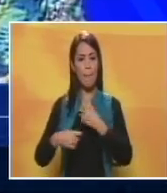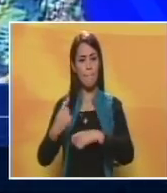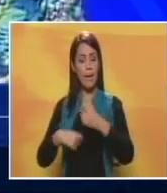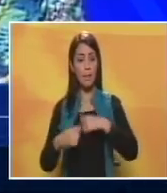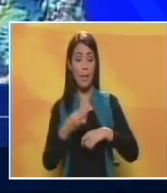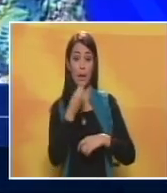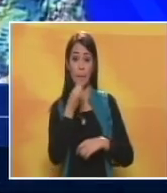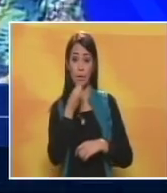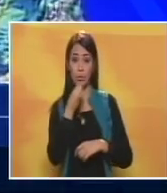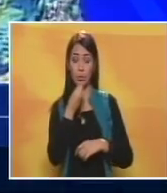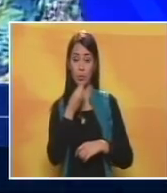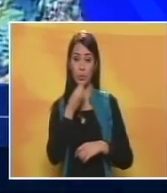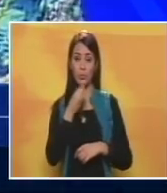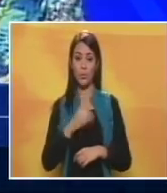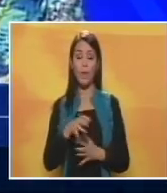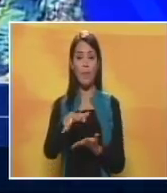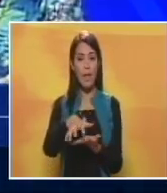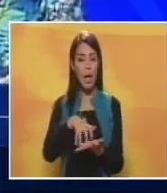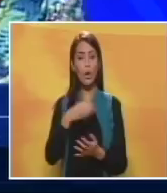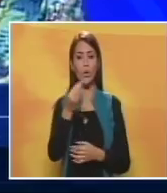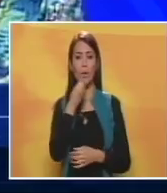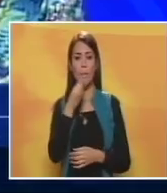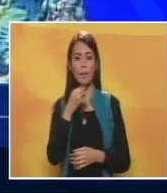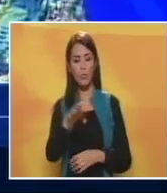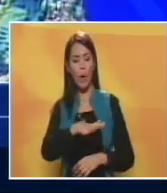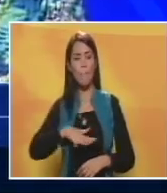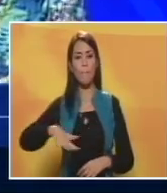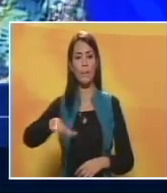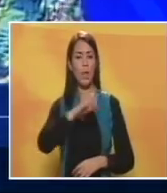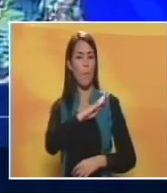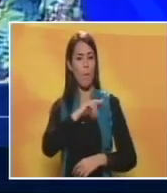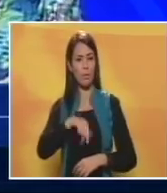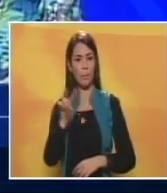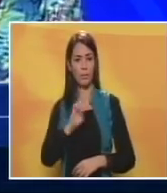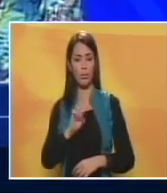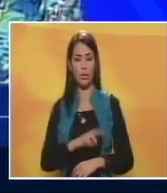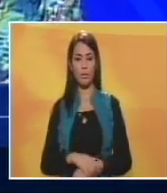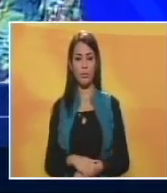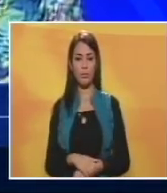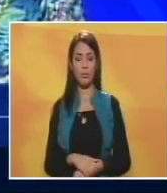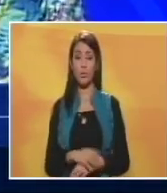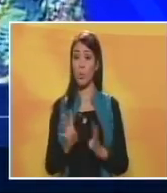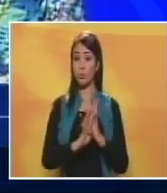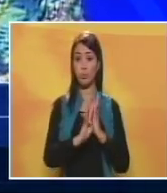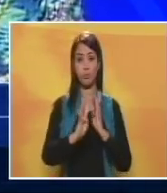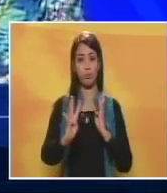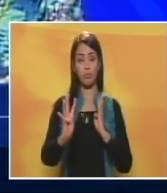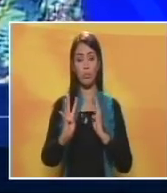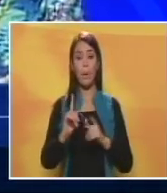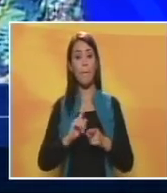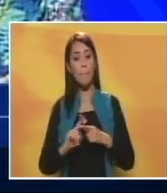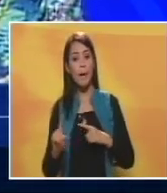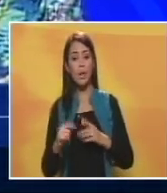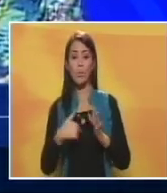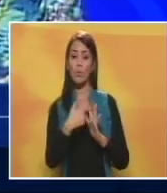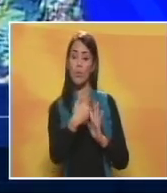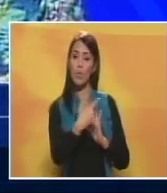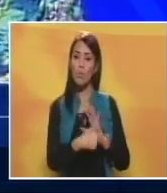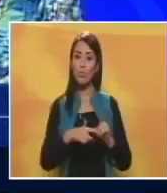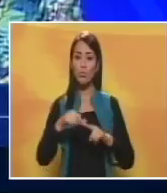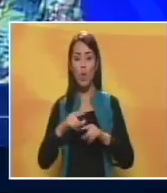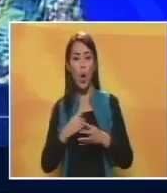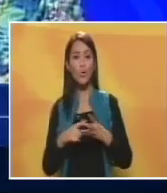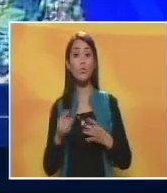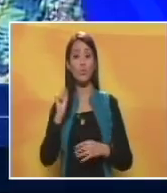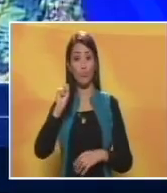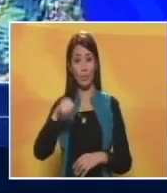de alimentos, de agroalimentos campesinos. Por ellos nadie hace cola, pero por los productos agroindustrializados